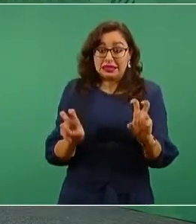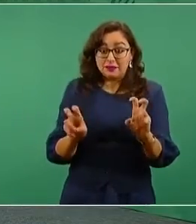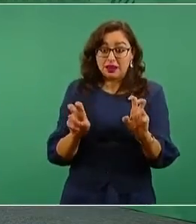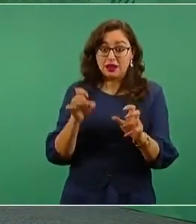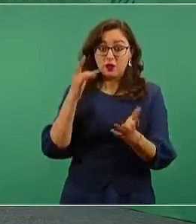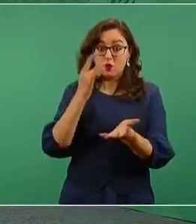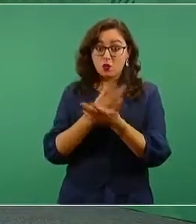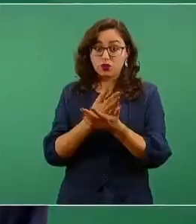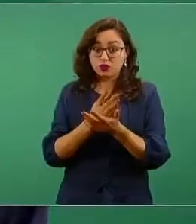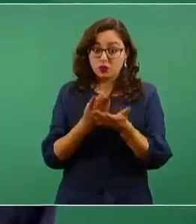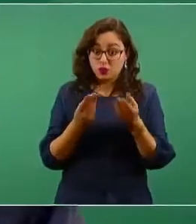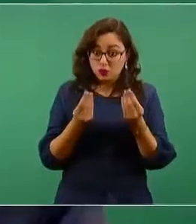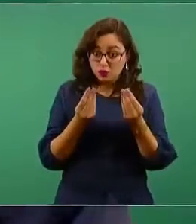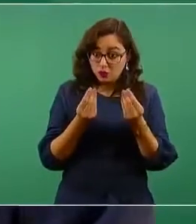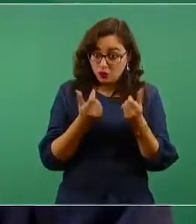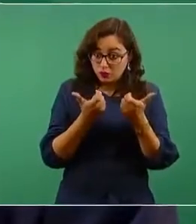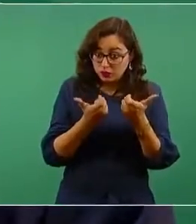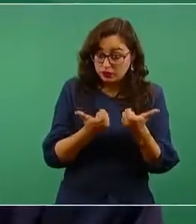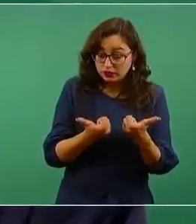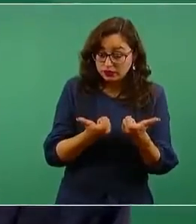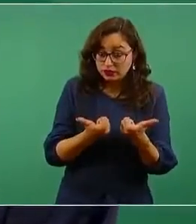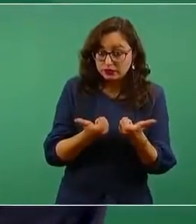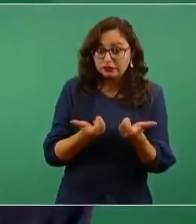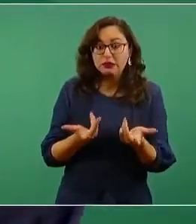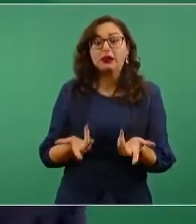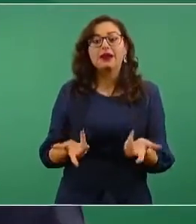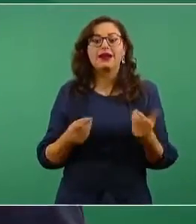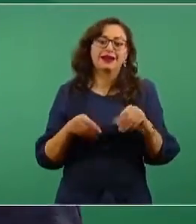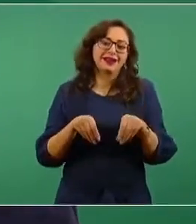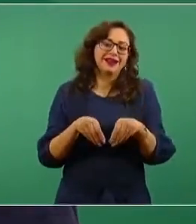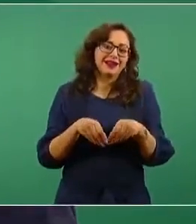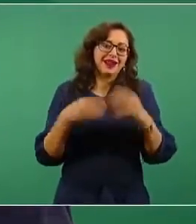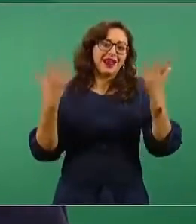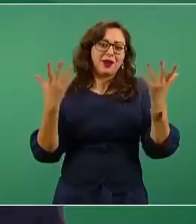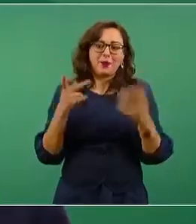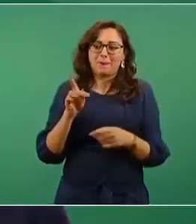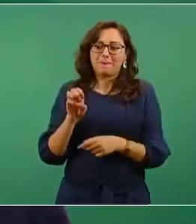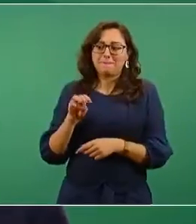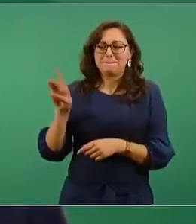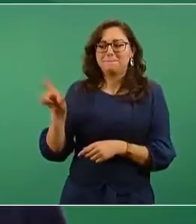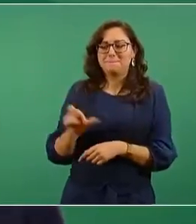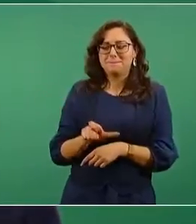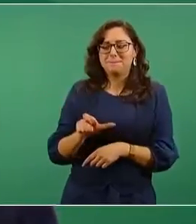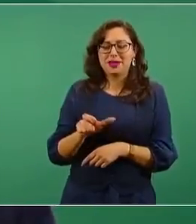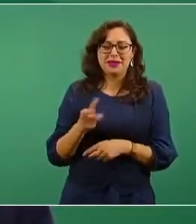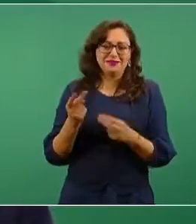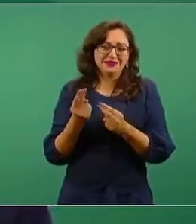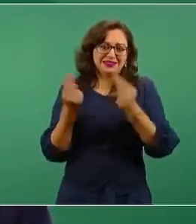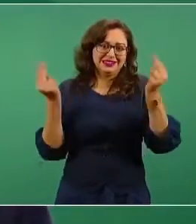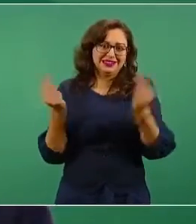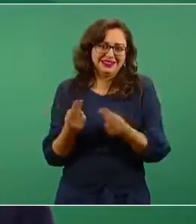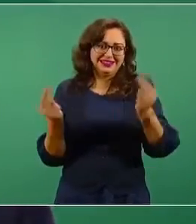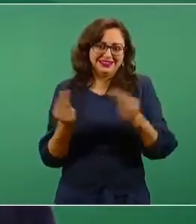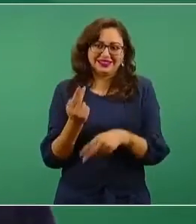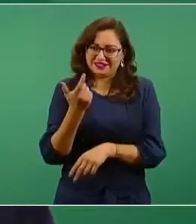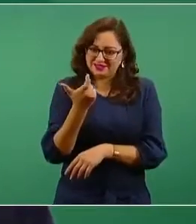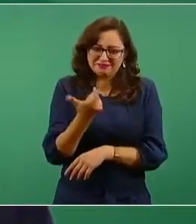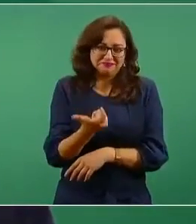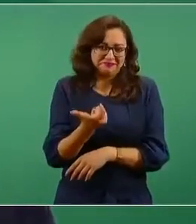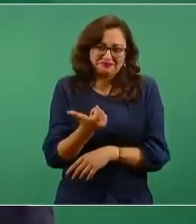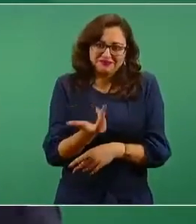dinero. Digo, el dinero a Pemex y a todos en este país pues es muy importante,